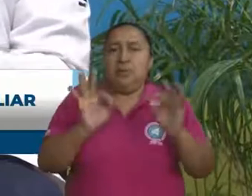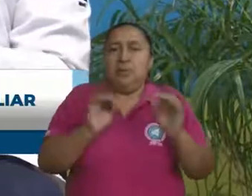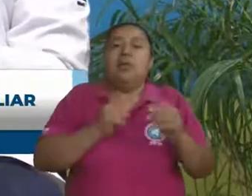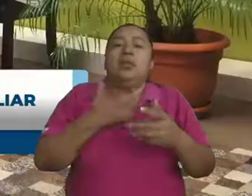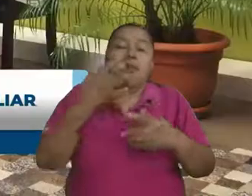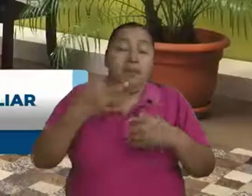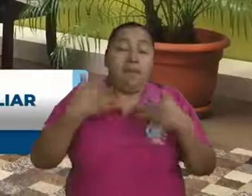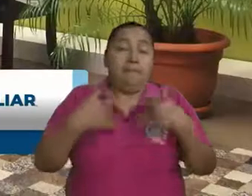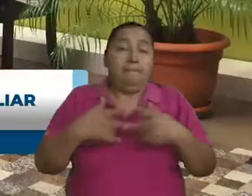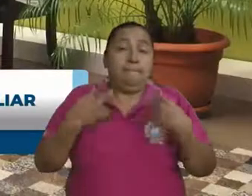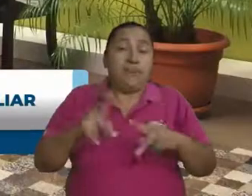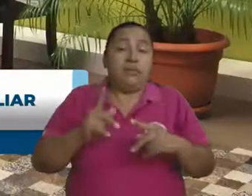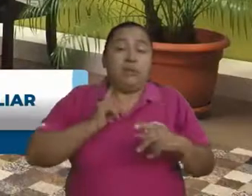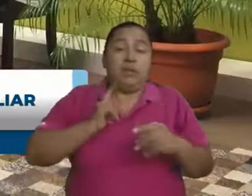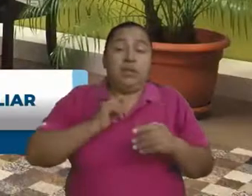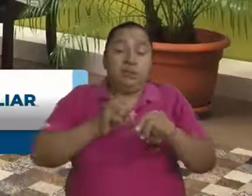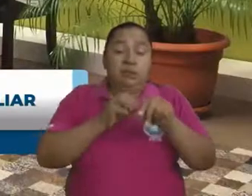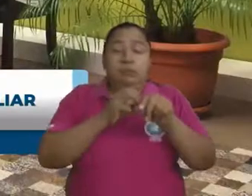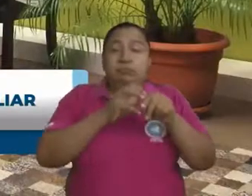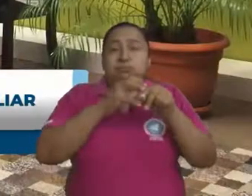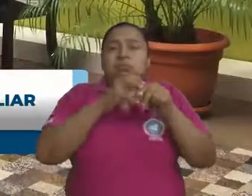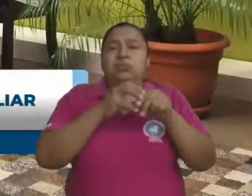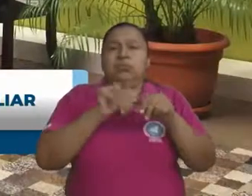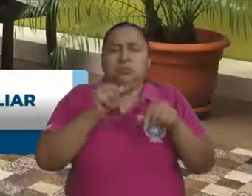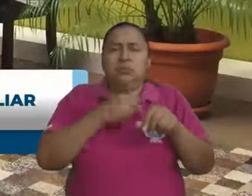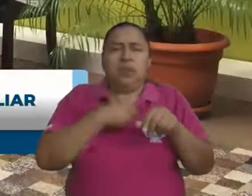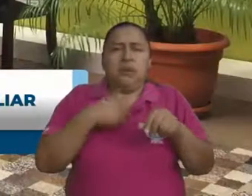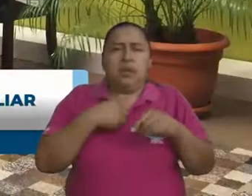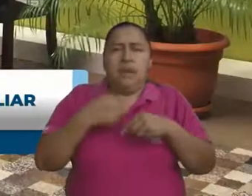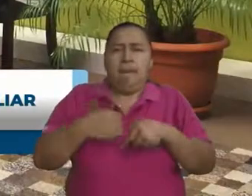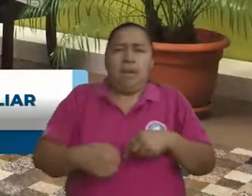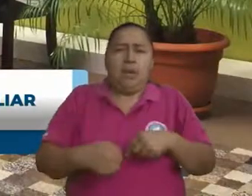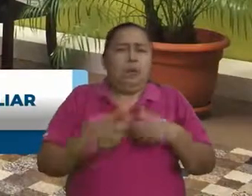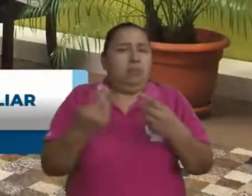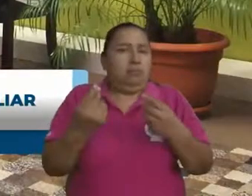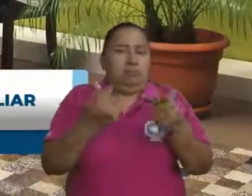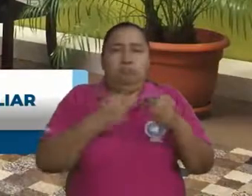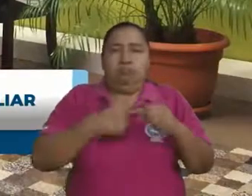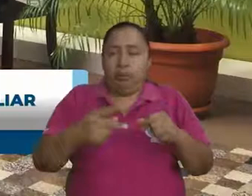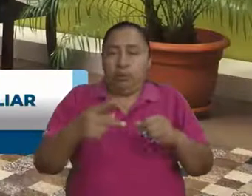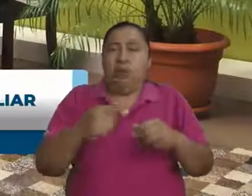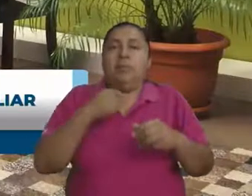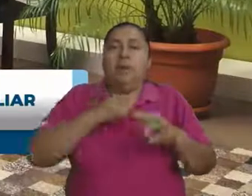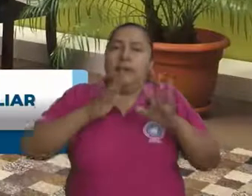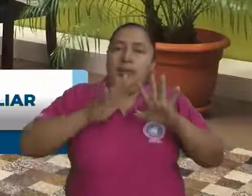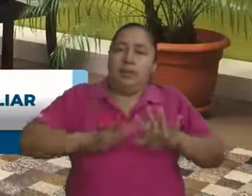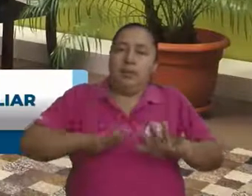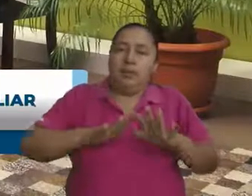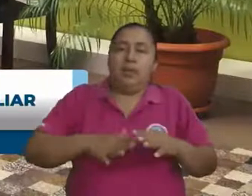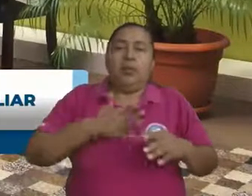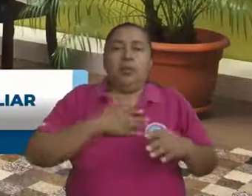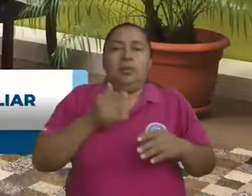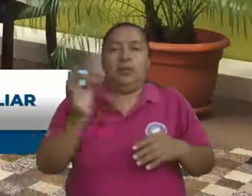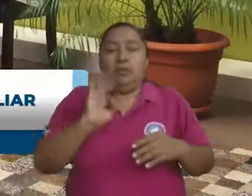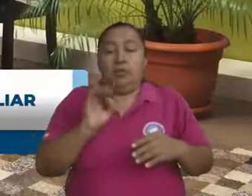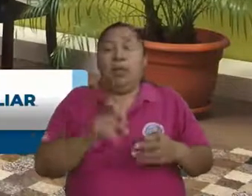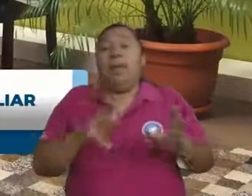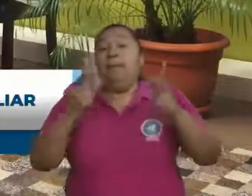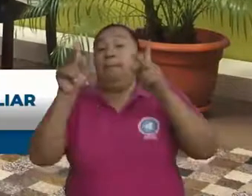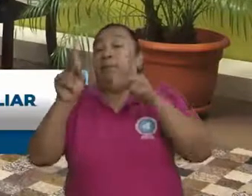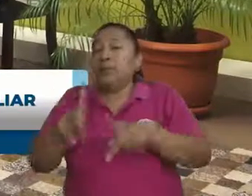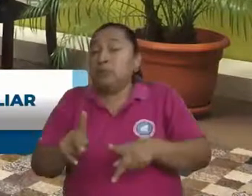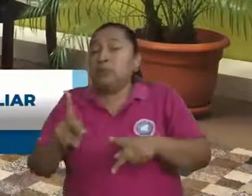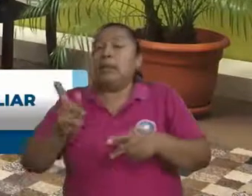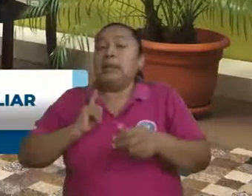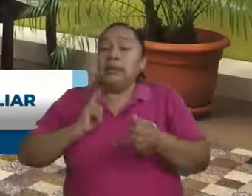están sanos, pero sí tienen el cuadro inflamatorio, lo ideal es operarlos pronto para disminuir sus síntomas y mejorar su condición. Aquellos pacientes